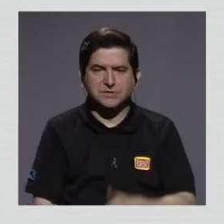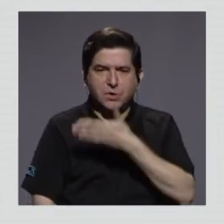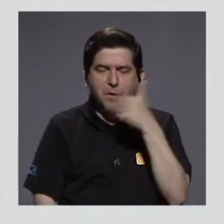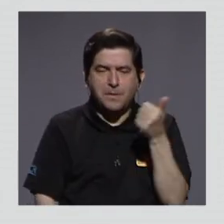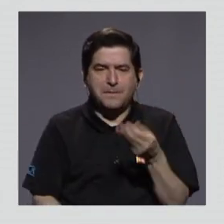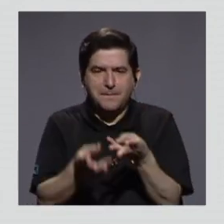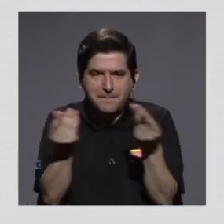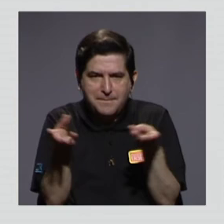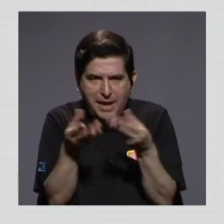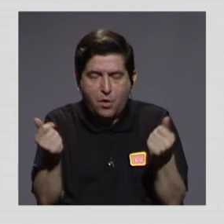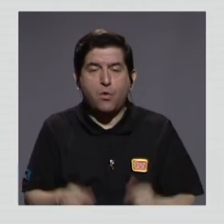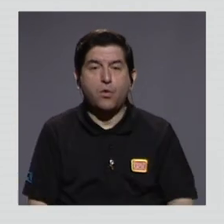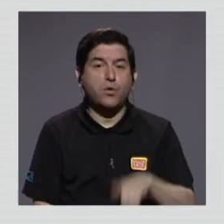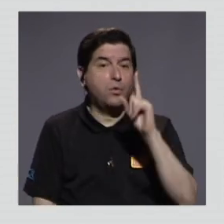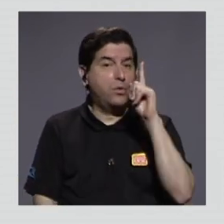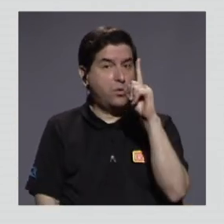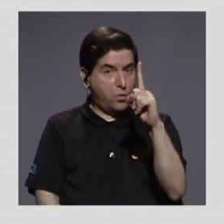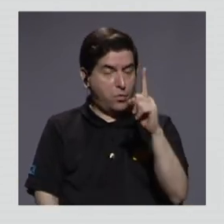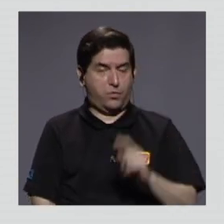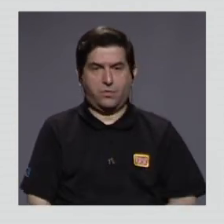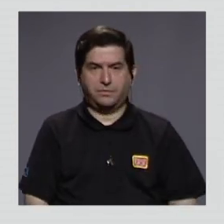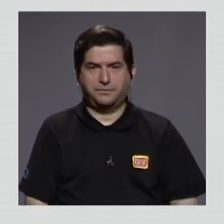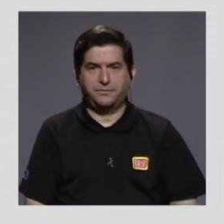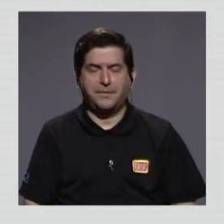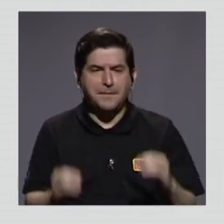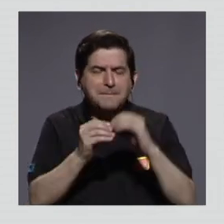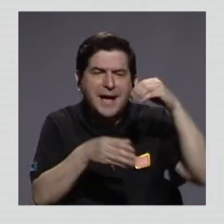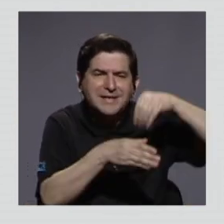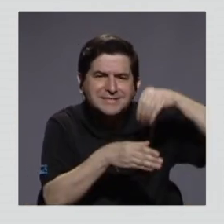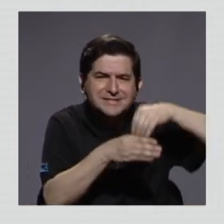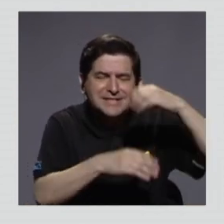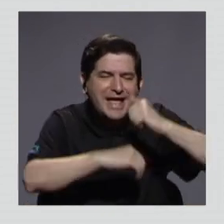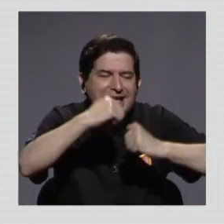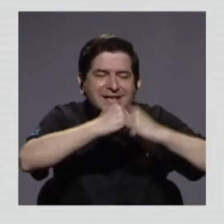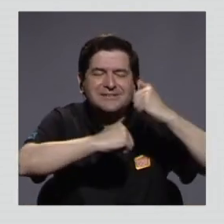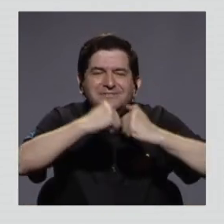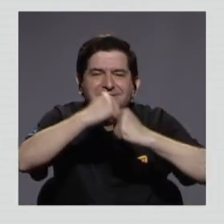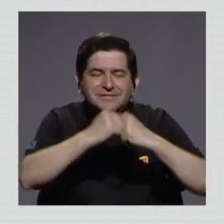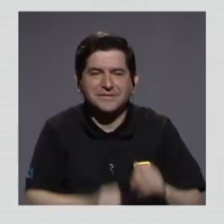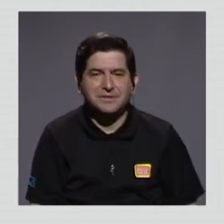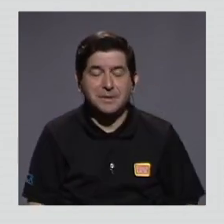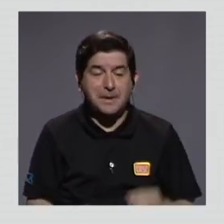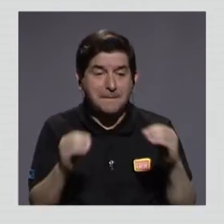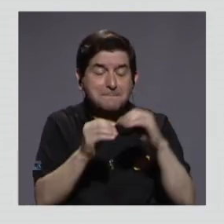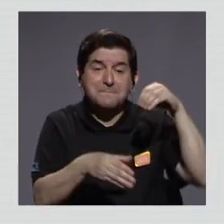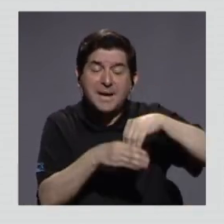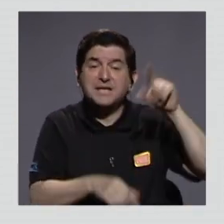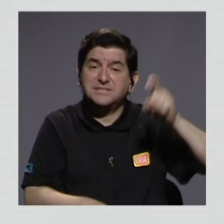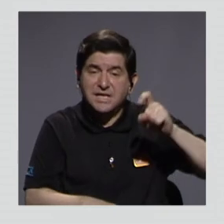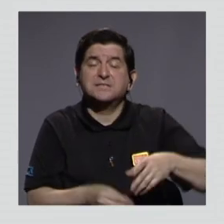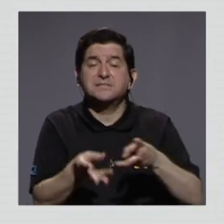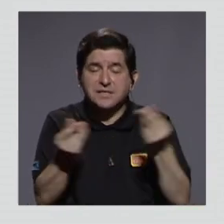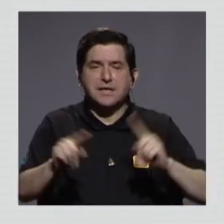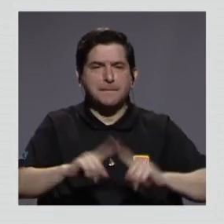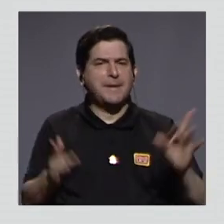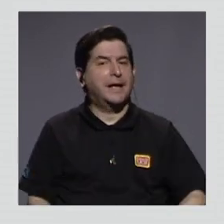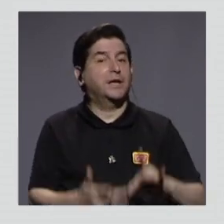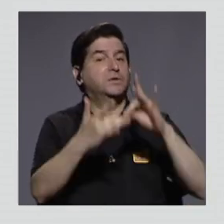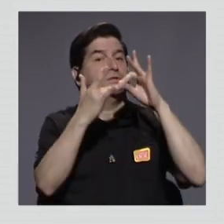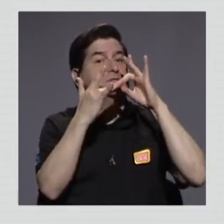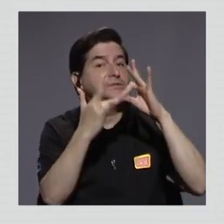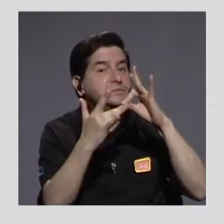productividad uno de ellos es generar mayor inversión en infraestructura y generar la mayor inversión es necesaria para la productividad pero especialmente